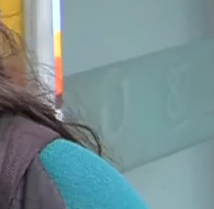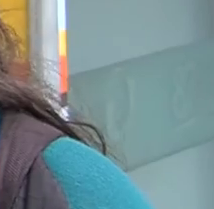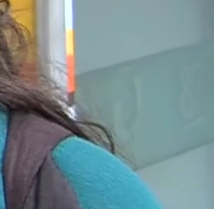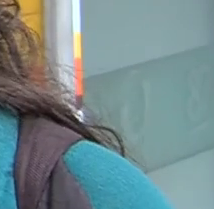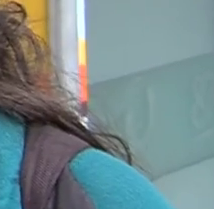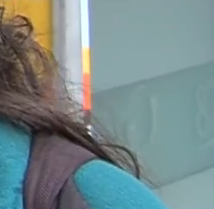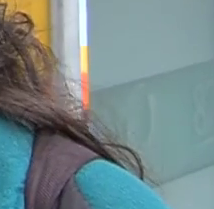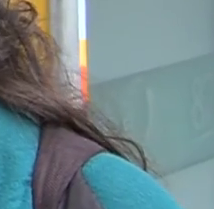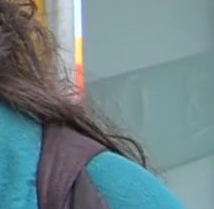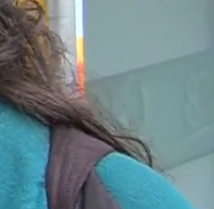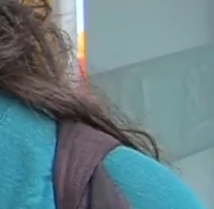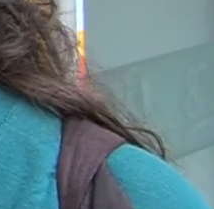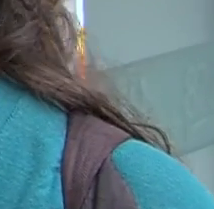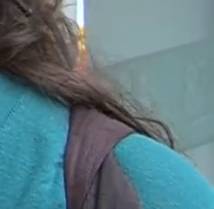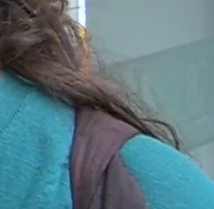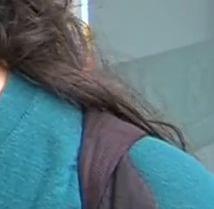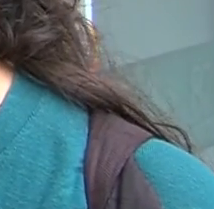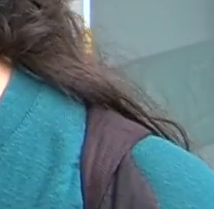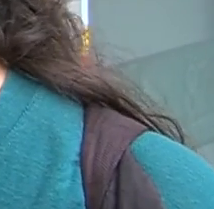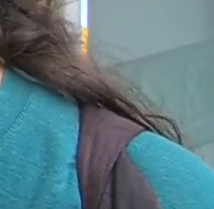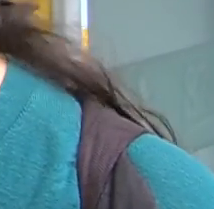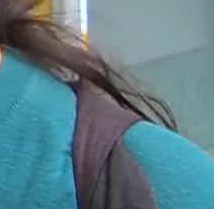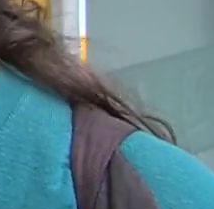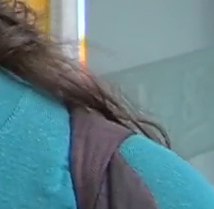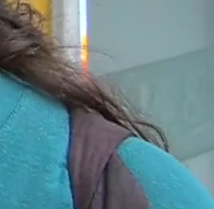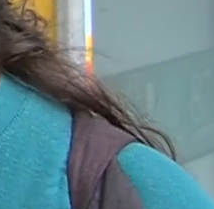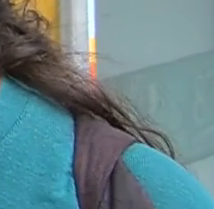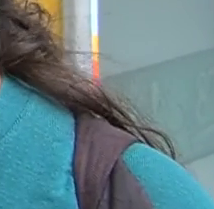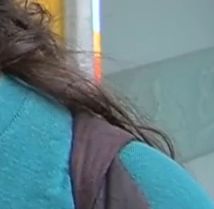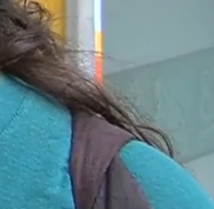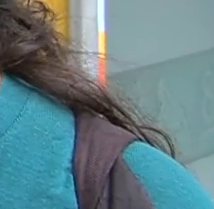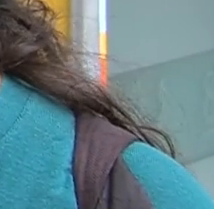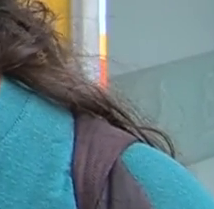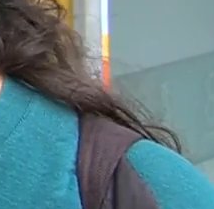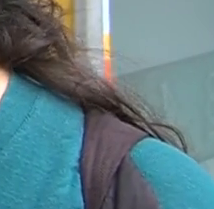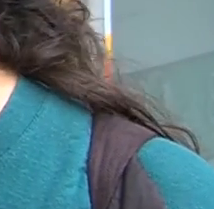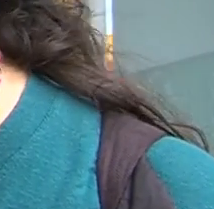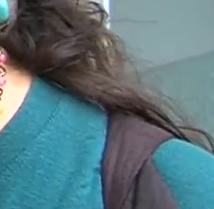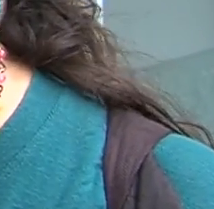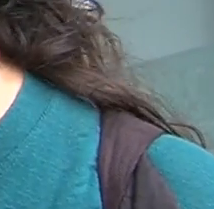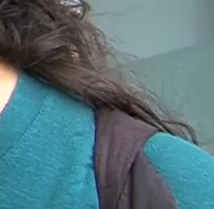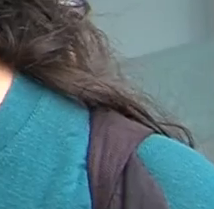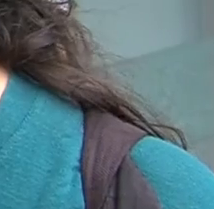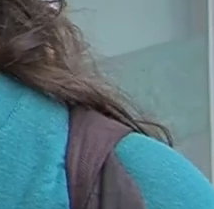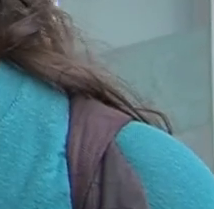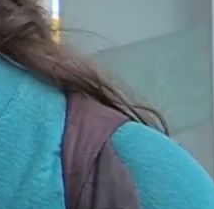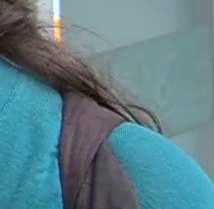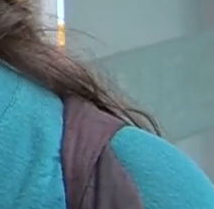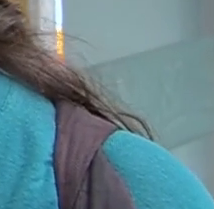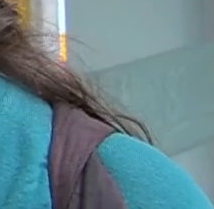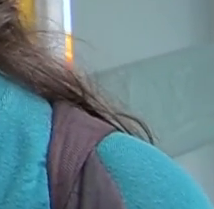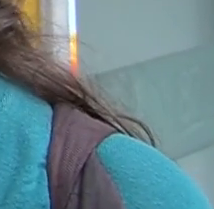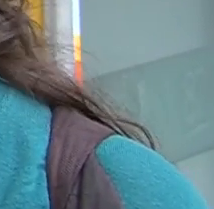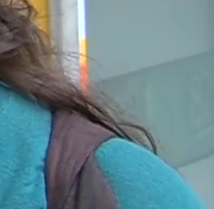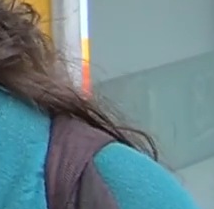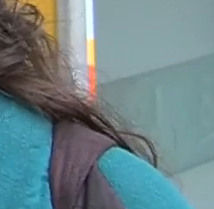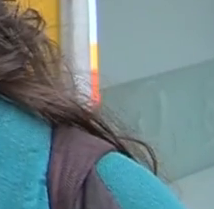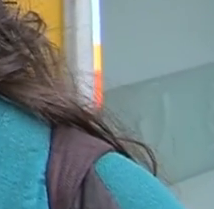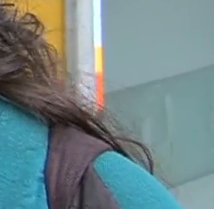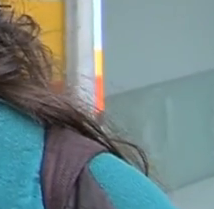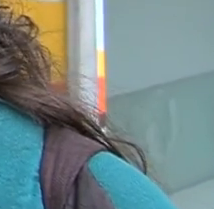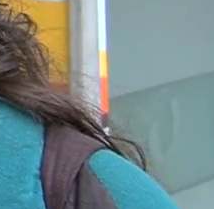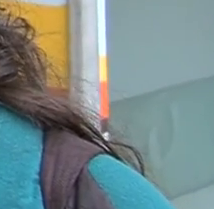se necesita si lo desea si la persona estaba bien lista como debería poder tener relaciones sexuales cuantas veces quiera en ese